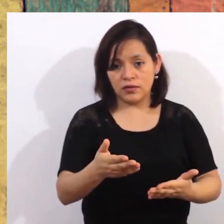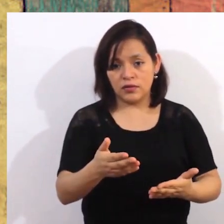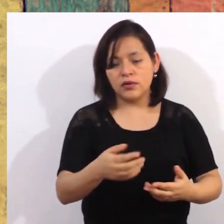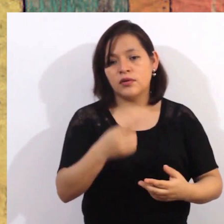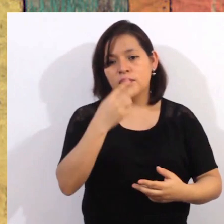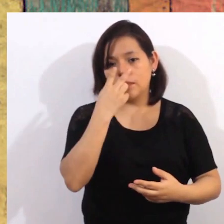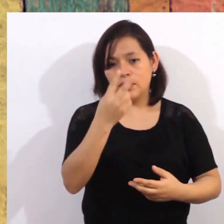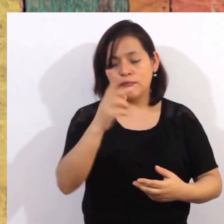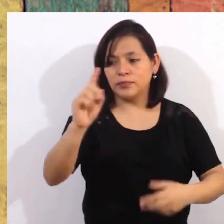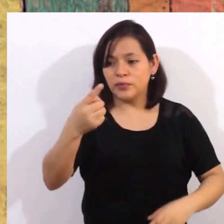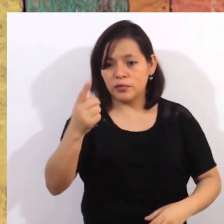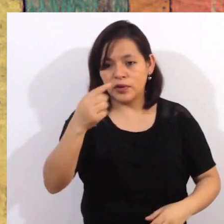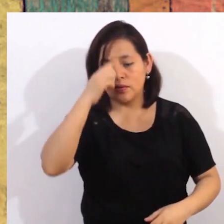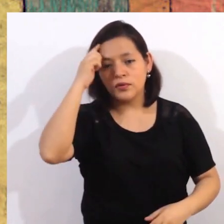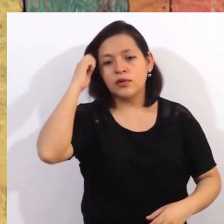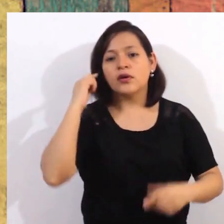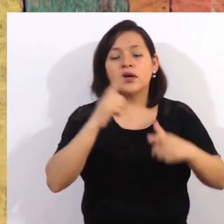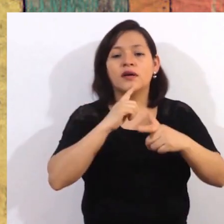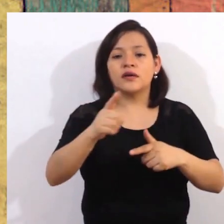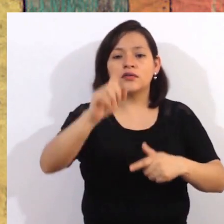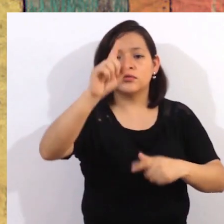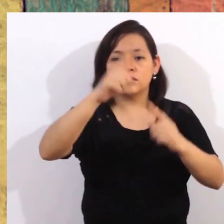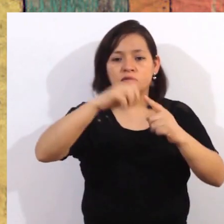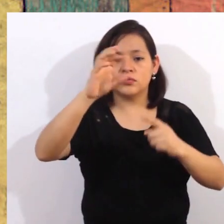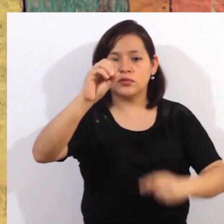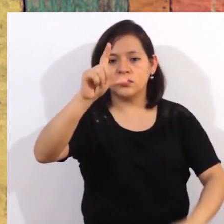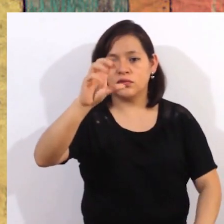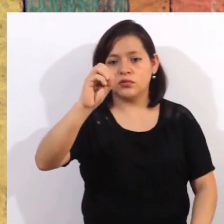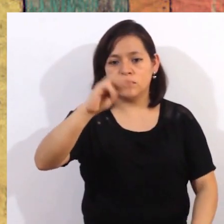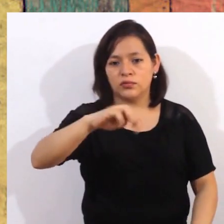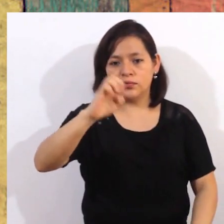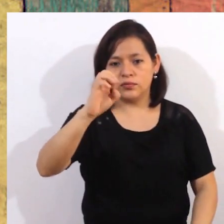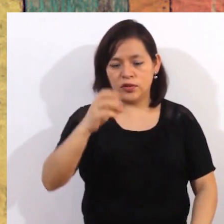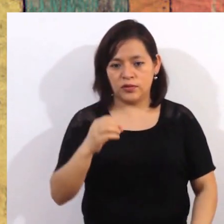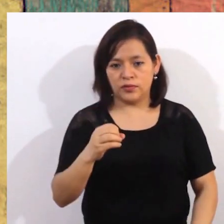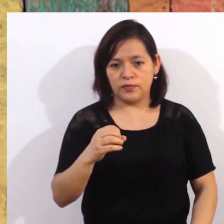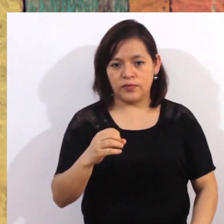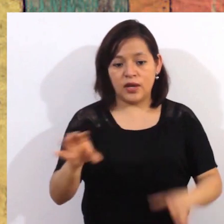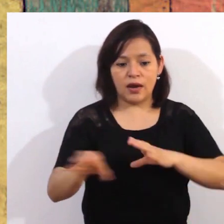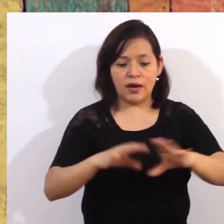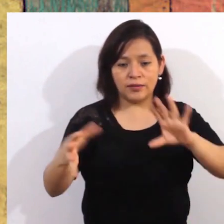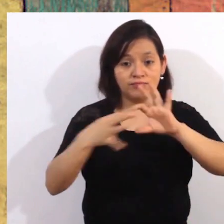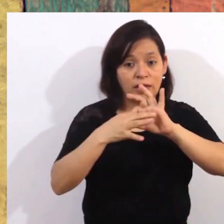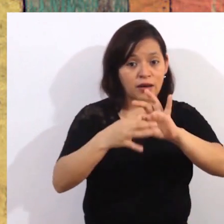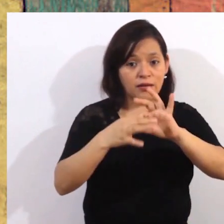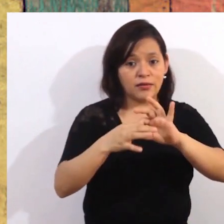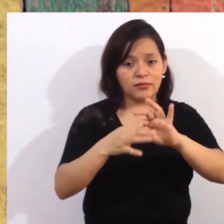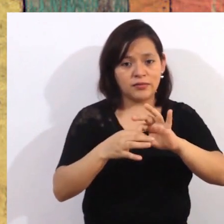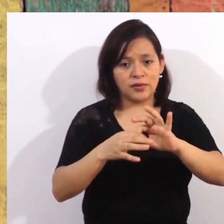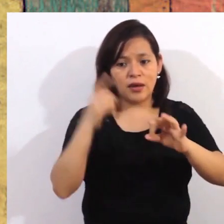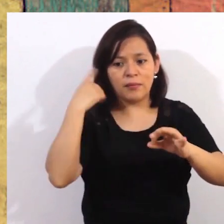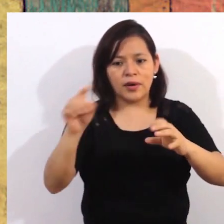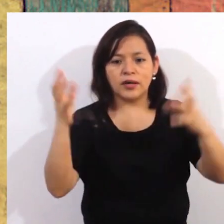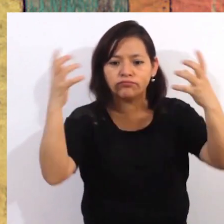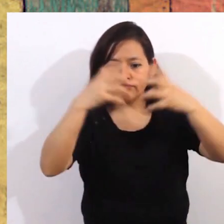Ptolomeo. Dice, al cabo de años harán alianza, y la hija del rey del sur vendrá al rey del norte para